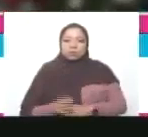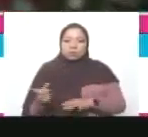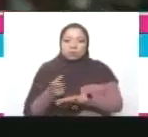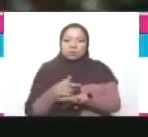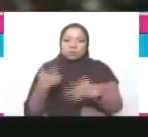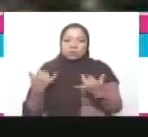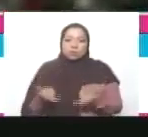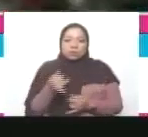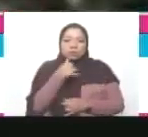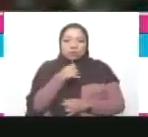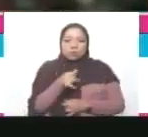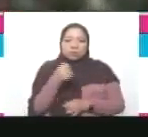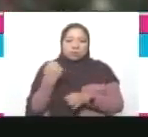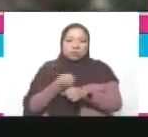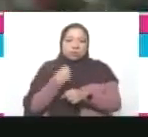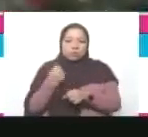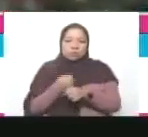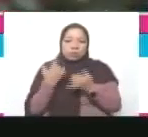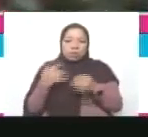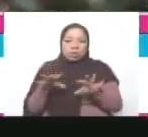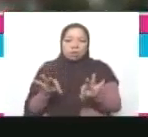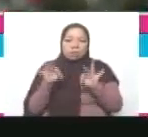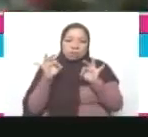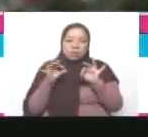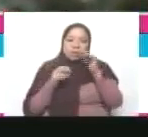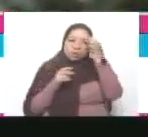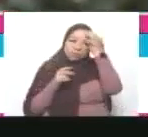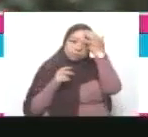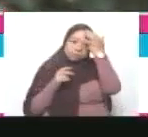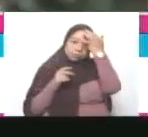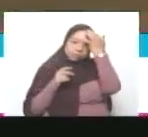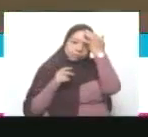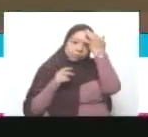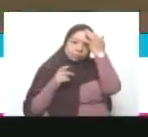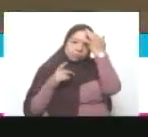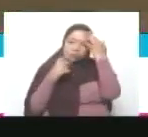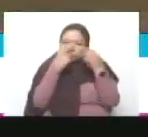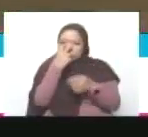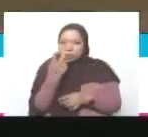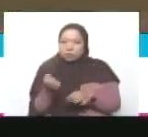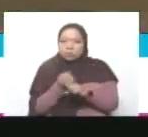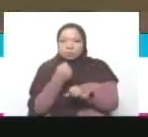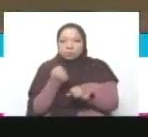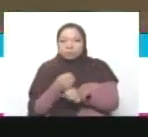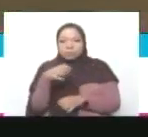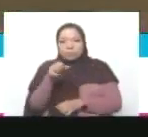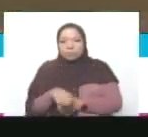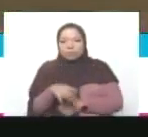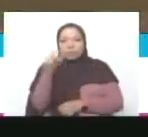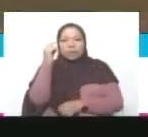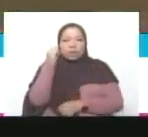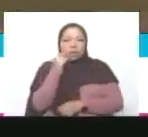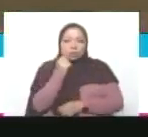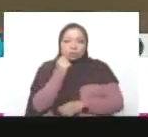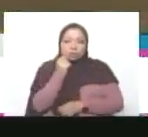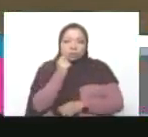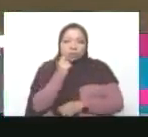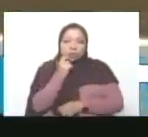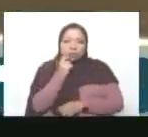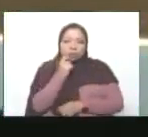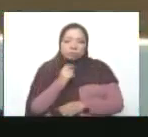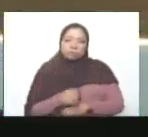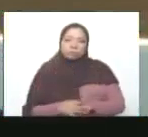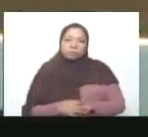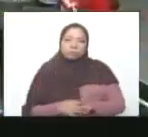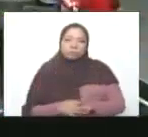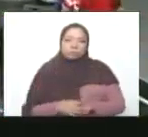Y tengo invitados especiales acá, que vienen del estado Sucre,